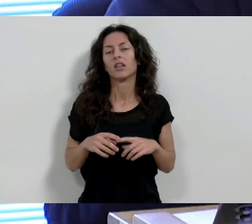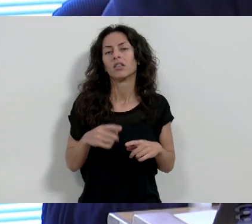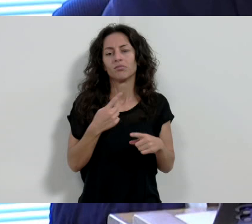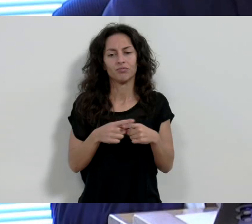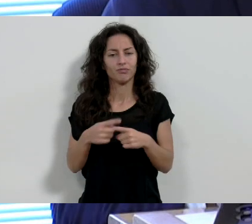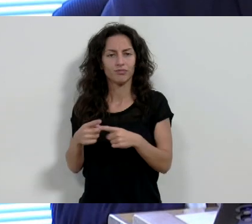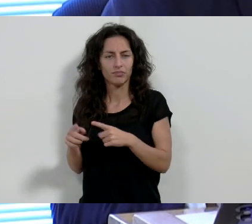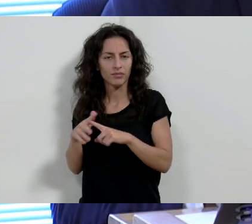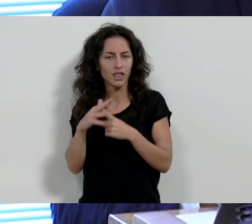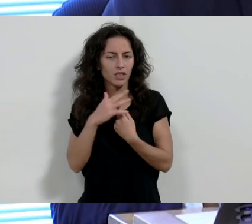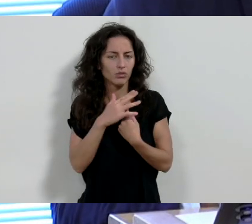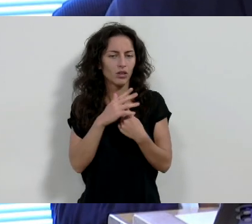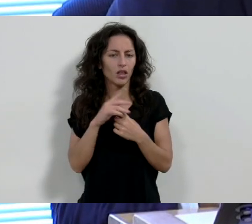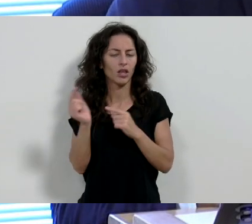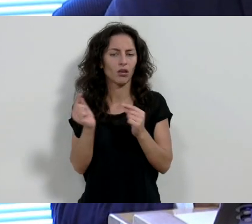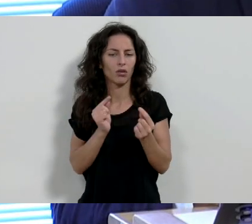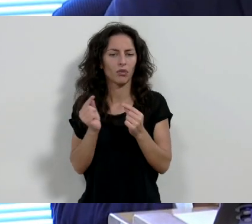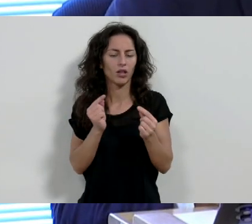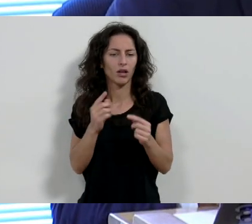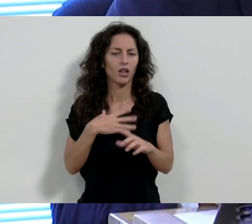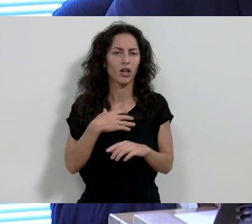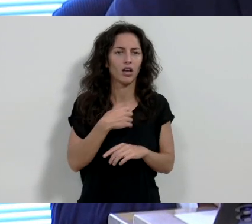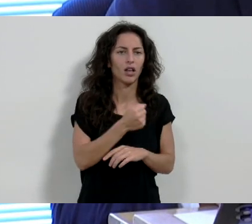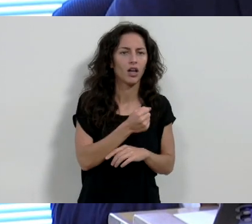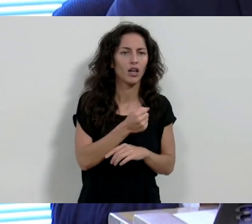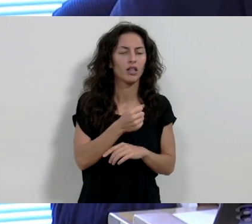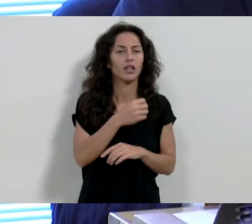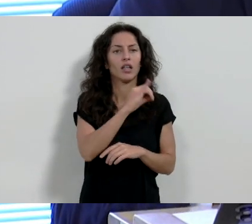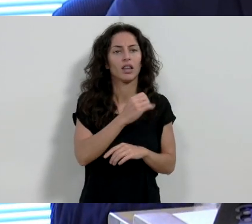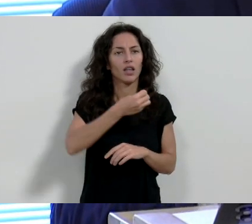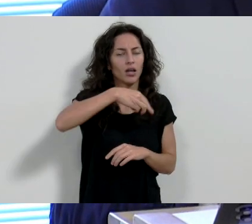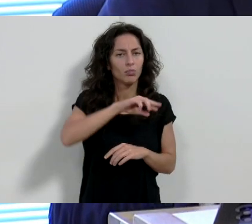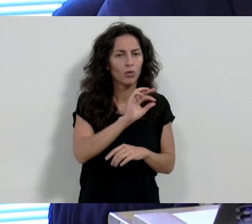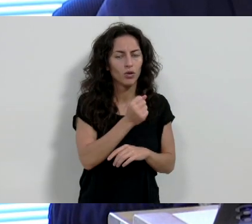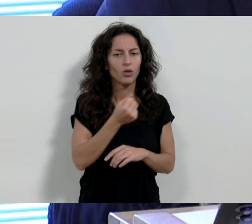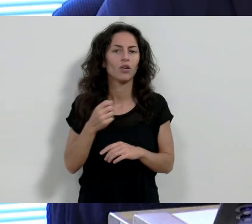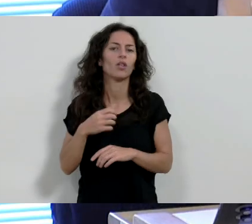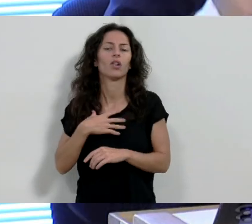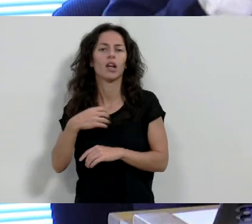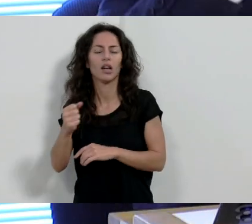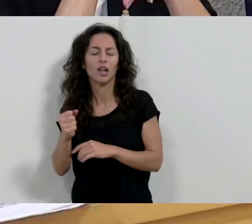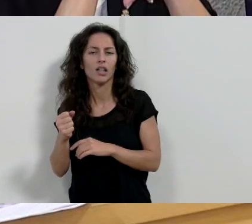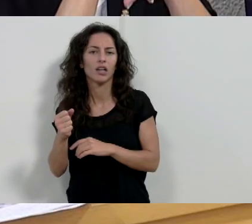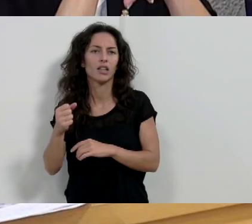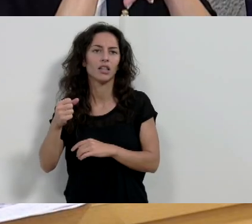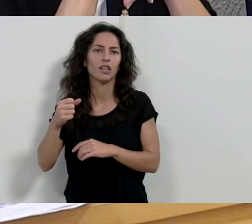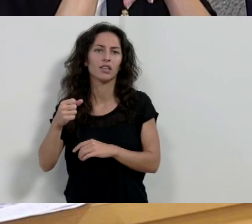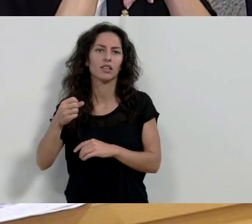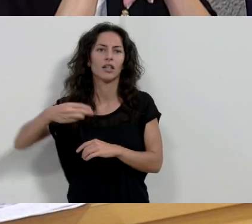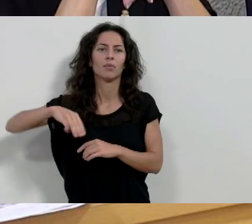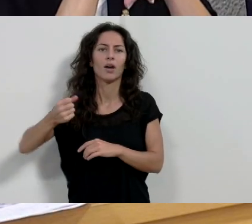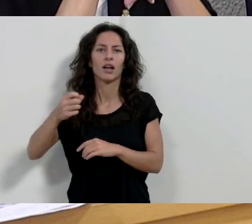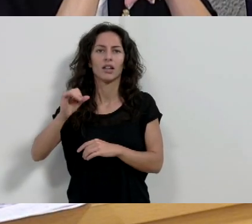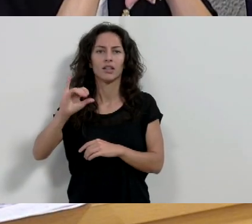en actos públicos donde a la señora alcaldesa no le gusta cómo está transcurriendo y se niega a intervenir. Y para terminar, voy a terminar con